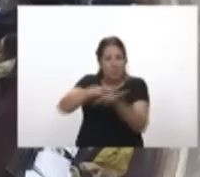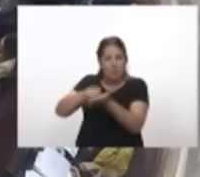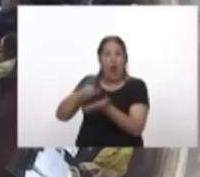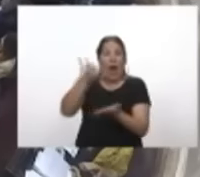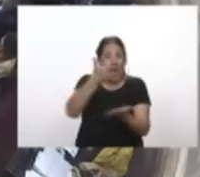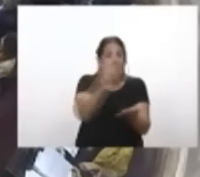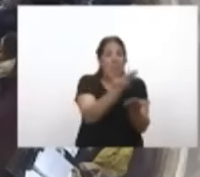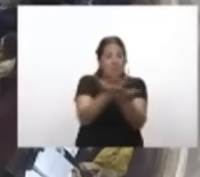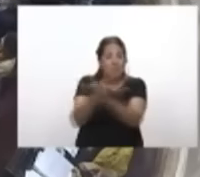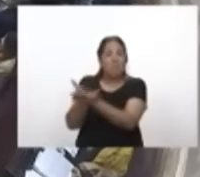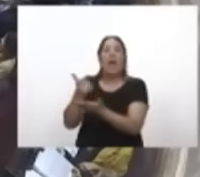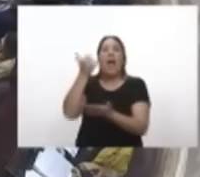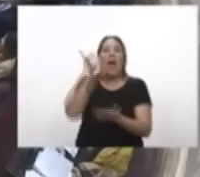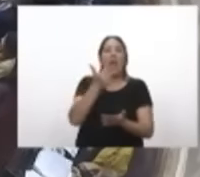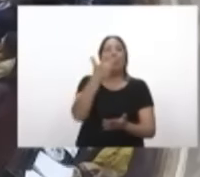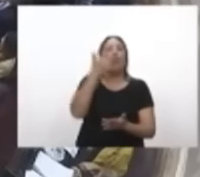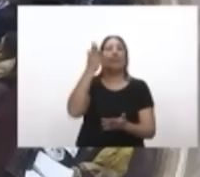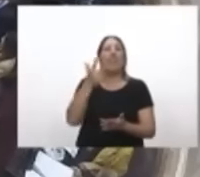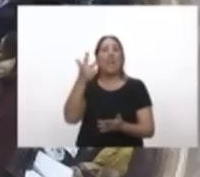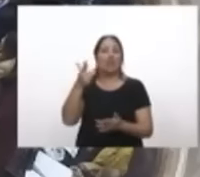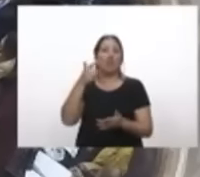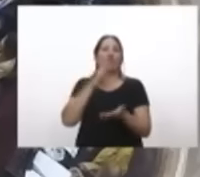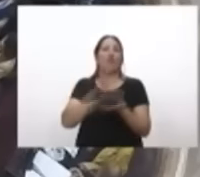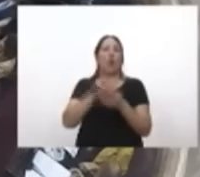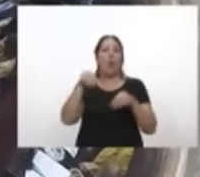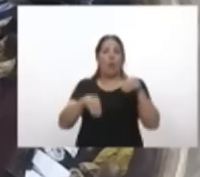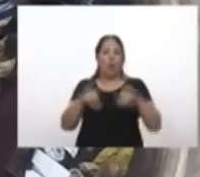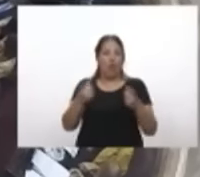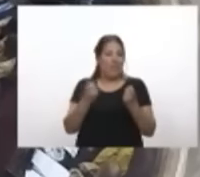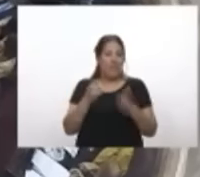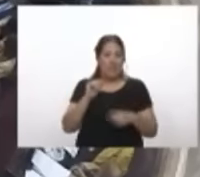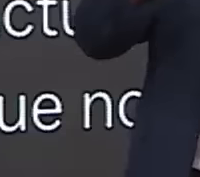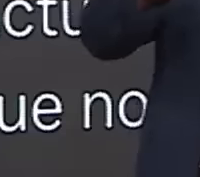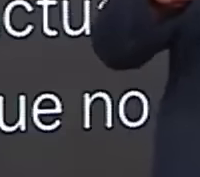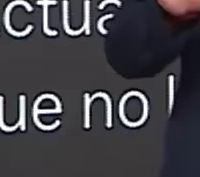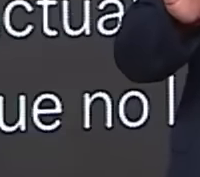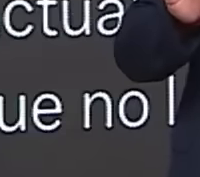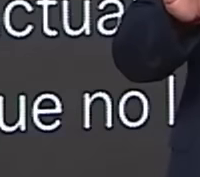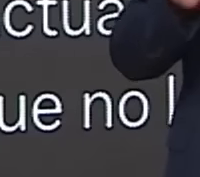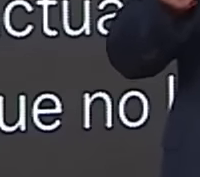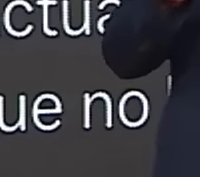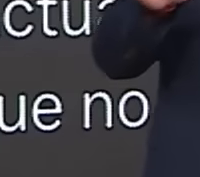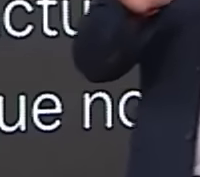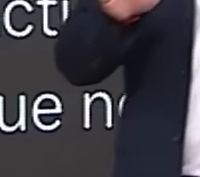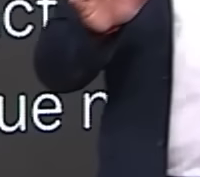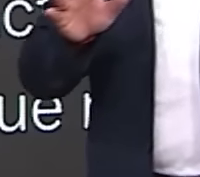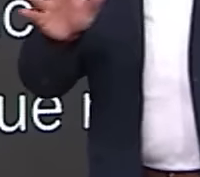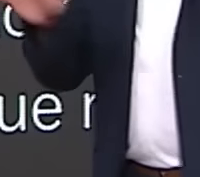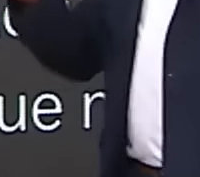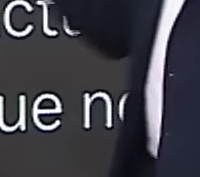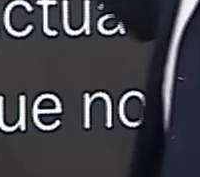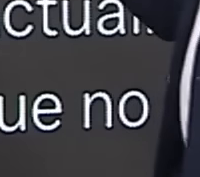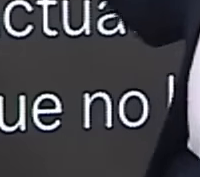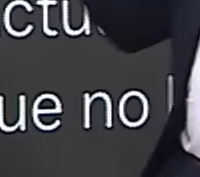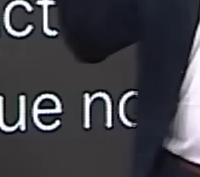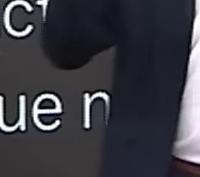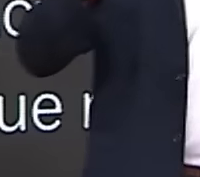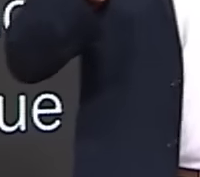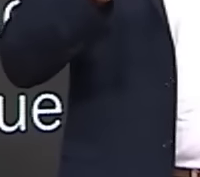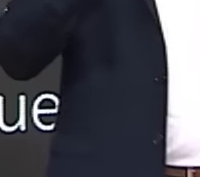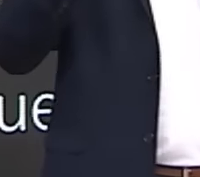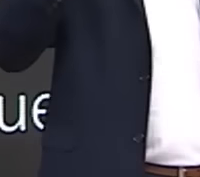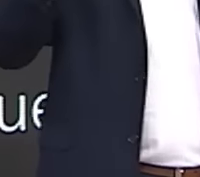por dos tercios. Y veo por qué. Por dos tercios quiere decir que la mayoría está de acuerdo. Bueno, pero veo sabían por qué. Muy bien lo que iba a pasar. Tienen por qué. Obvio. Si esto se